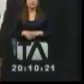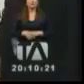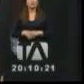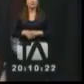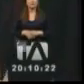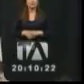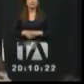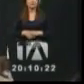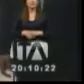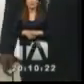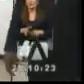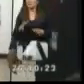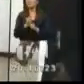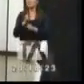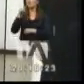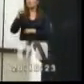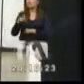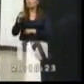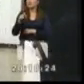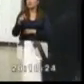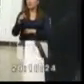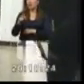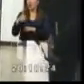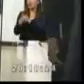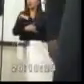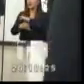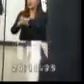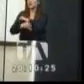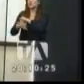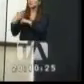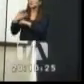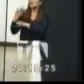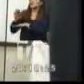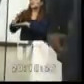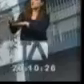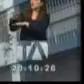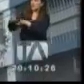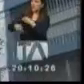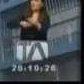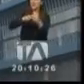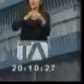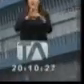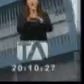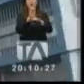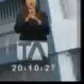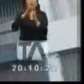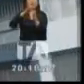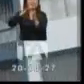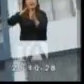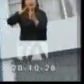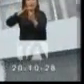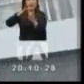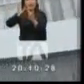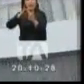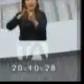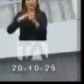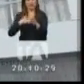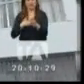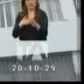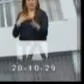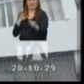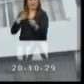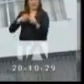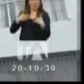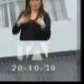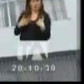Solo dijo que hizo lo necesario para atraer inversión extranjera y negó que el riesgo país se haya incrementado por su presencia al frente